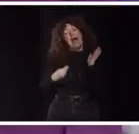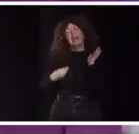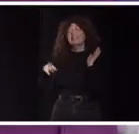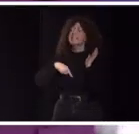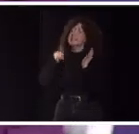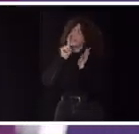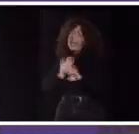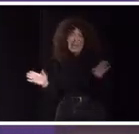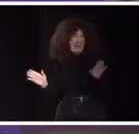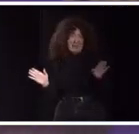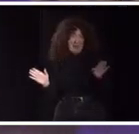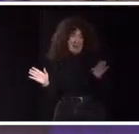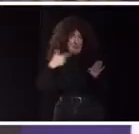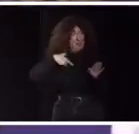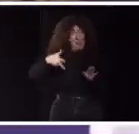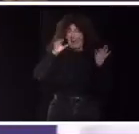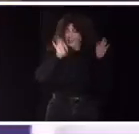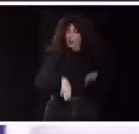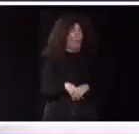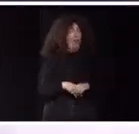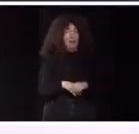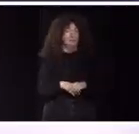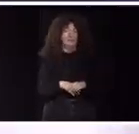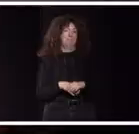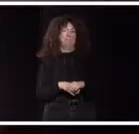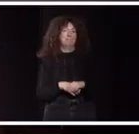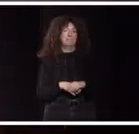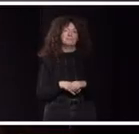en silencio. Y